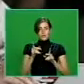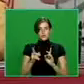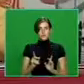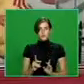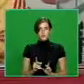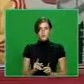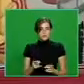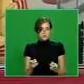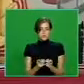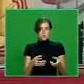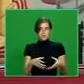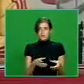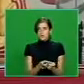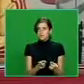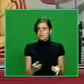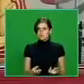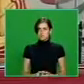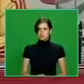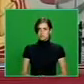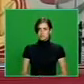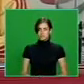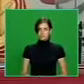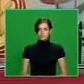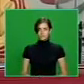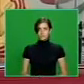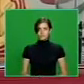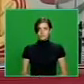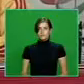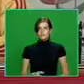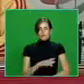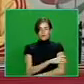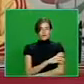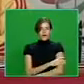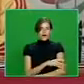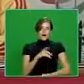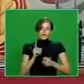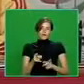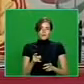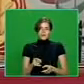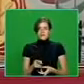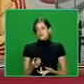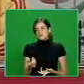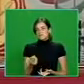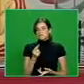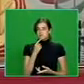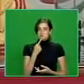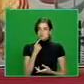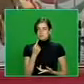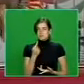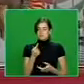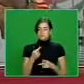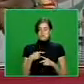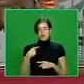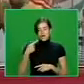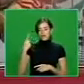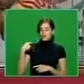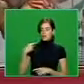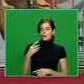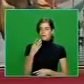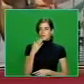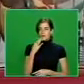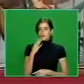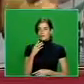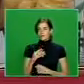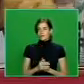algunos una minoría de derecha A veces acomplejado que entonces ayer ella por